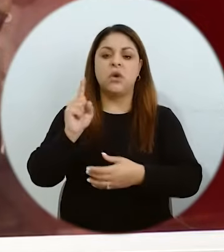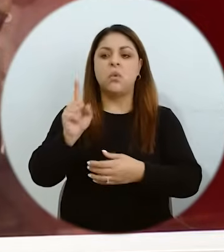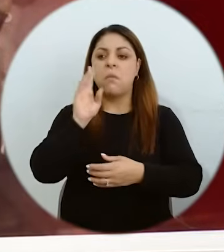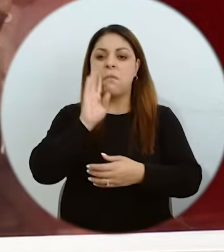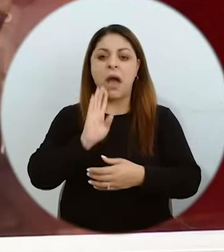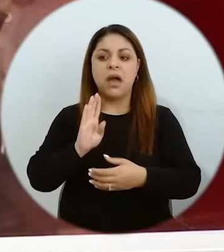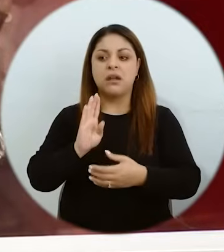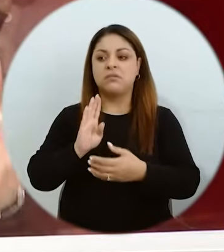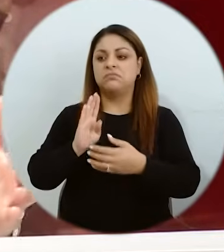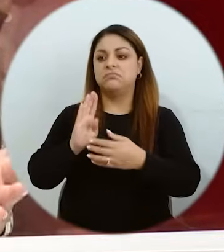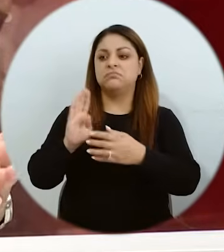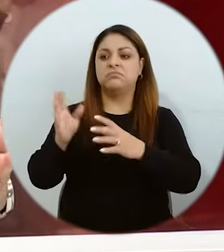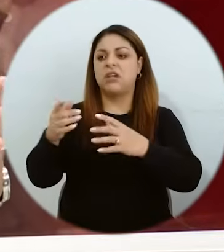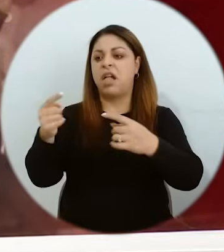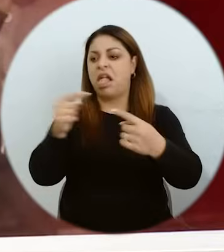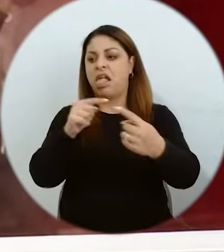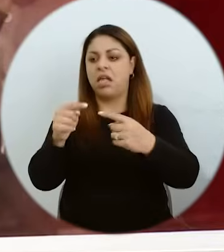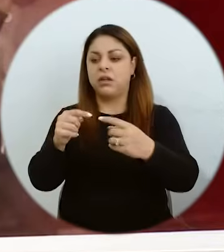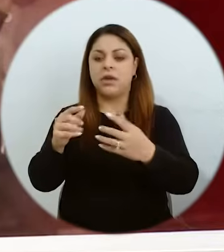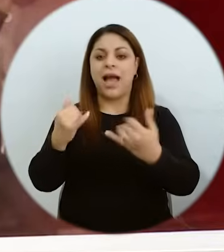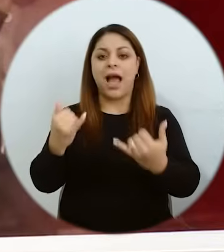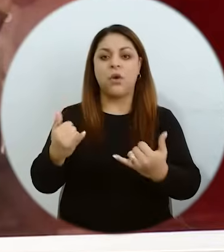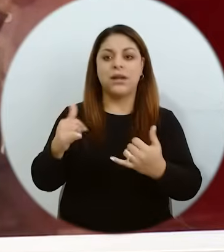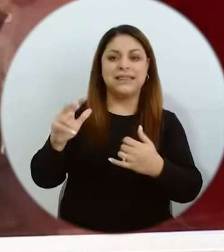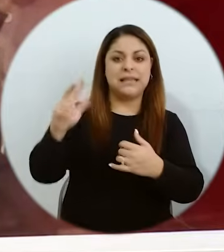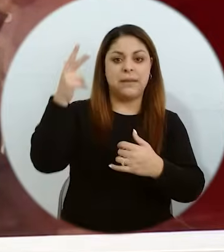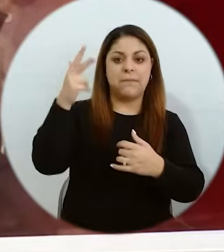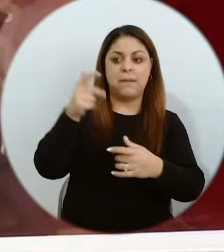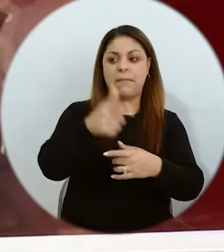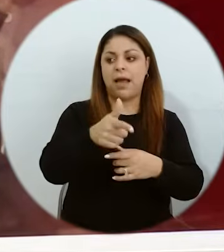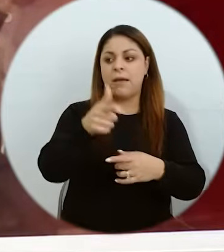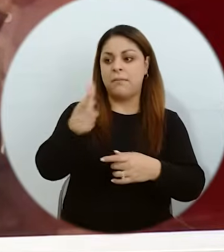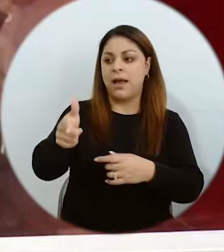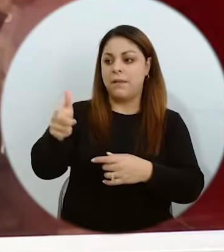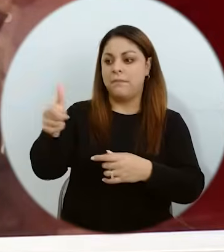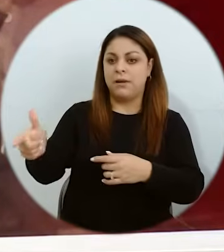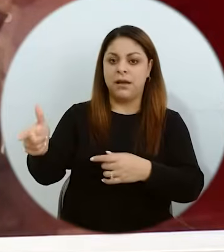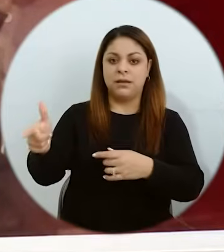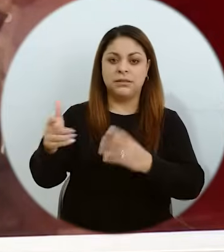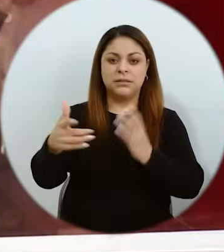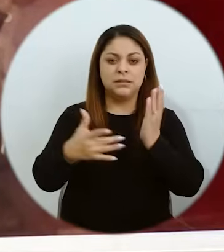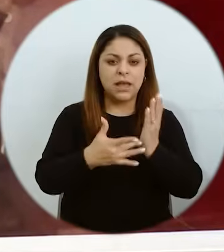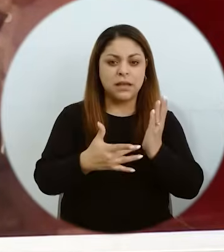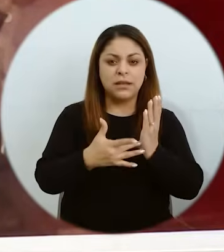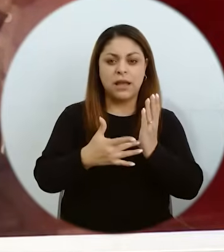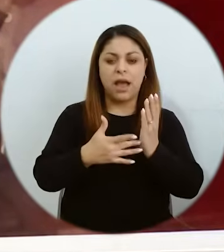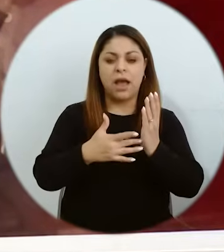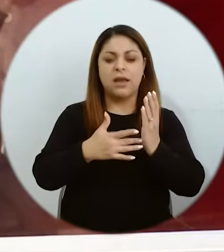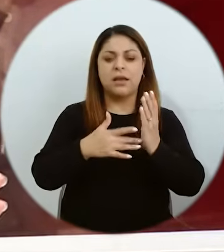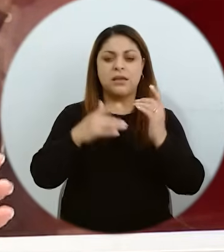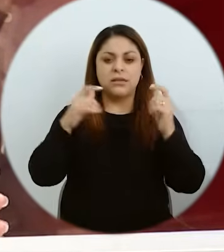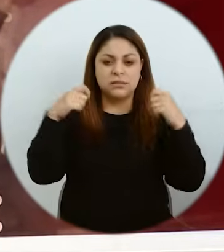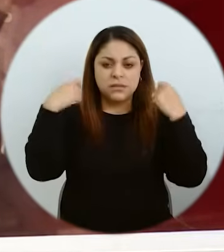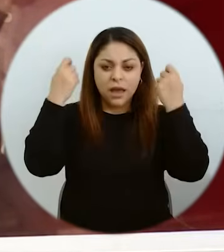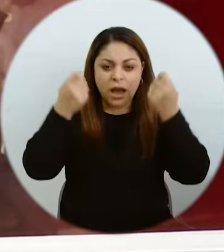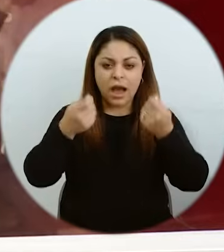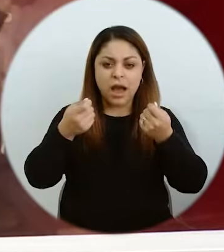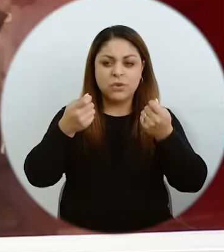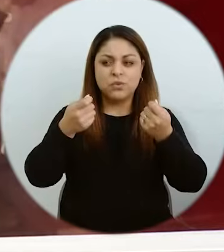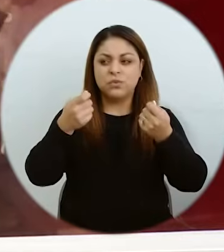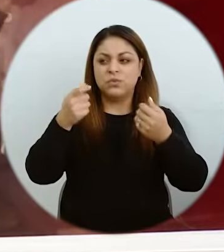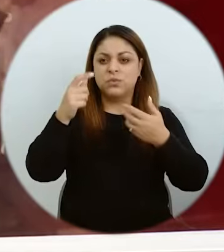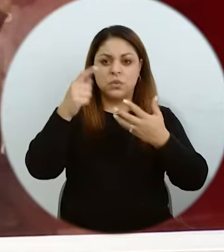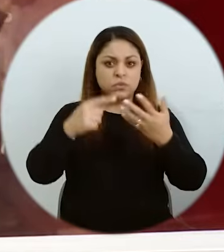sino es un triple homicidio con una estrategia, digamos, con una técnica de sicariato. Eso